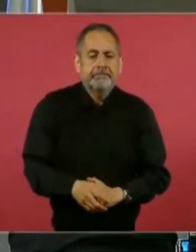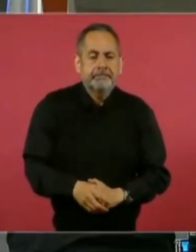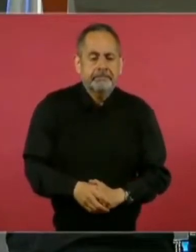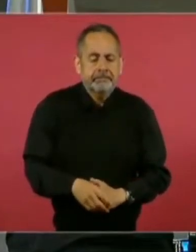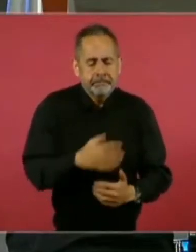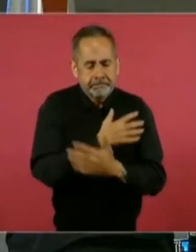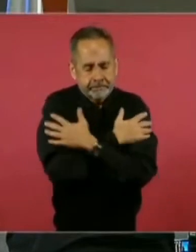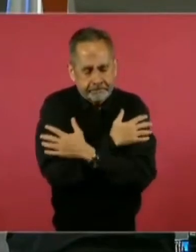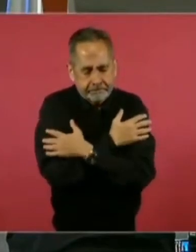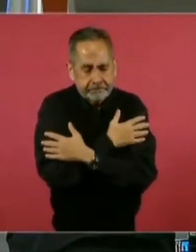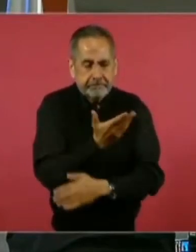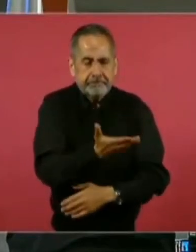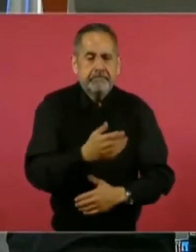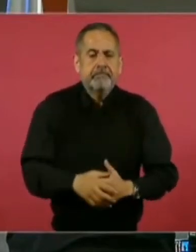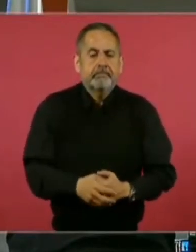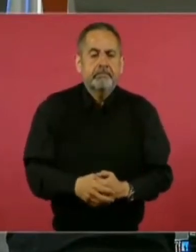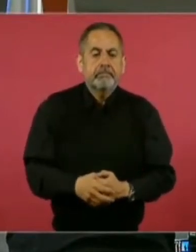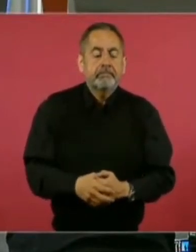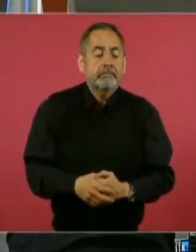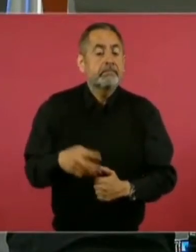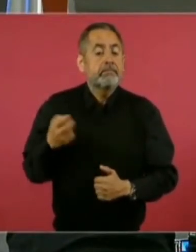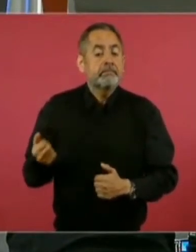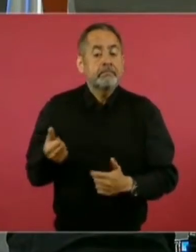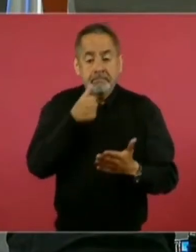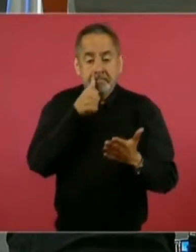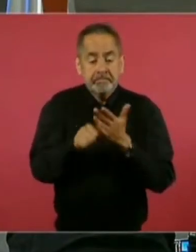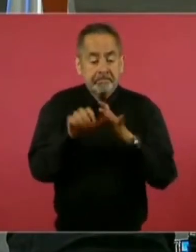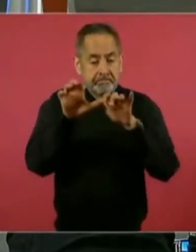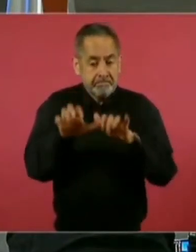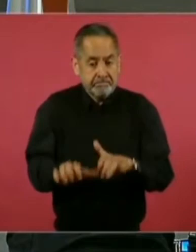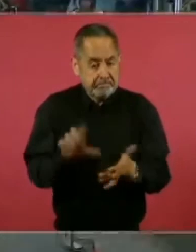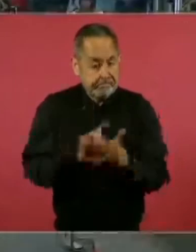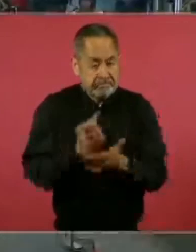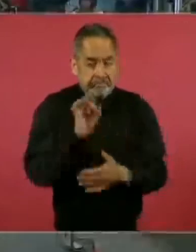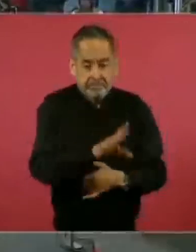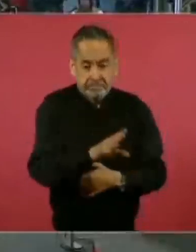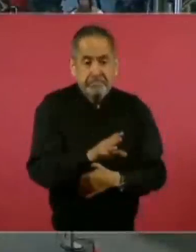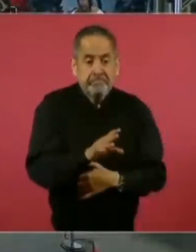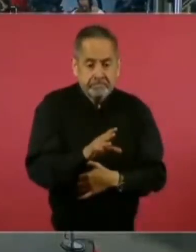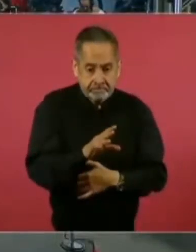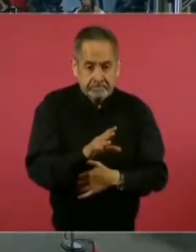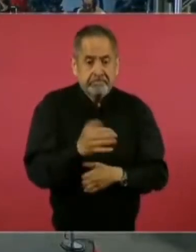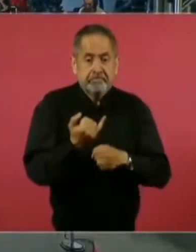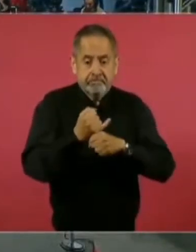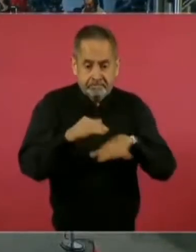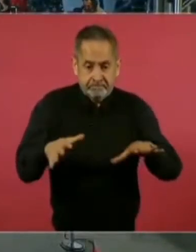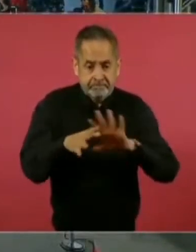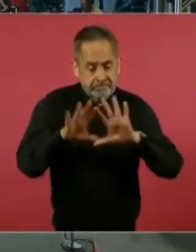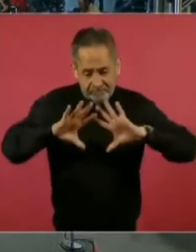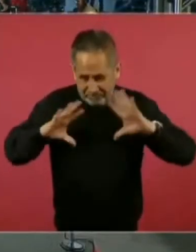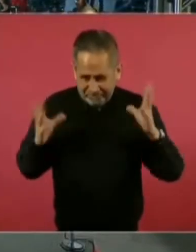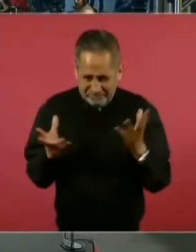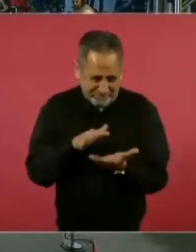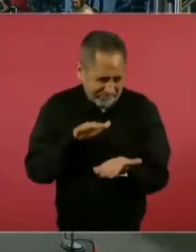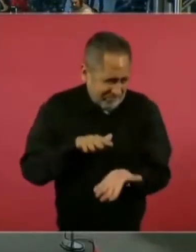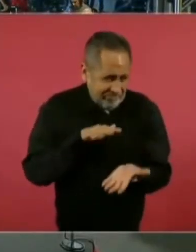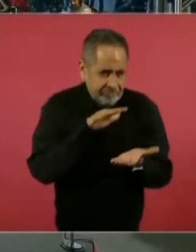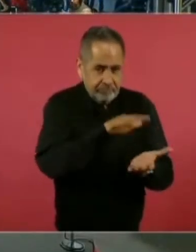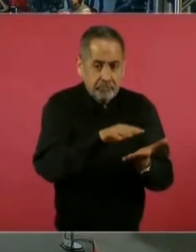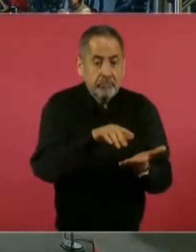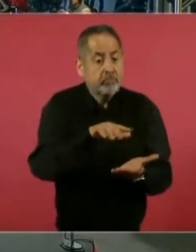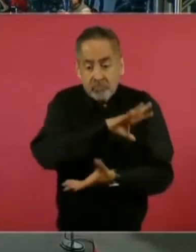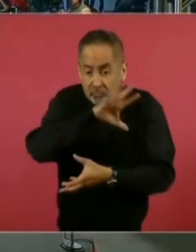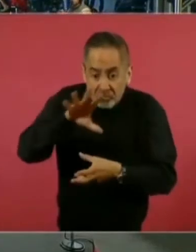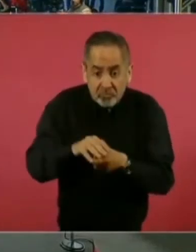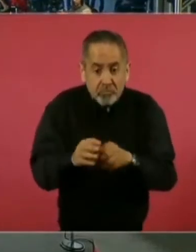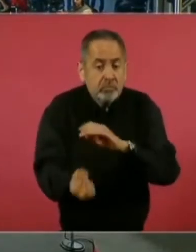Los abrazo. Esta carta y toda la información va a subirse